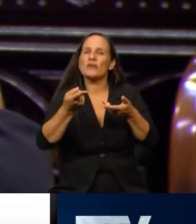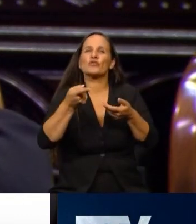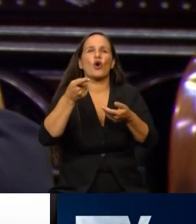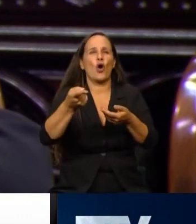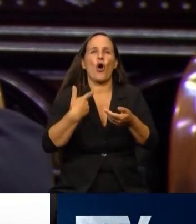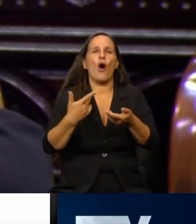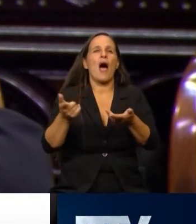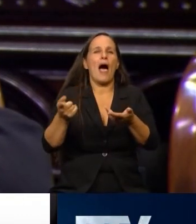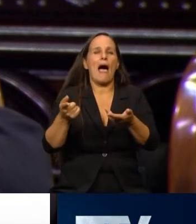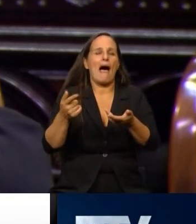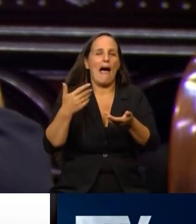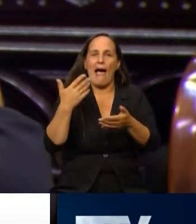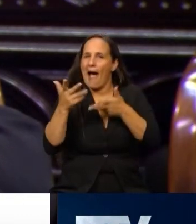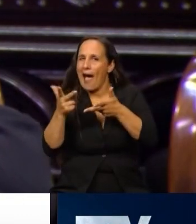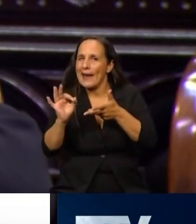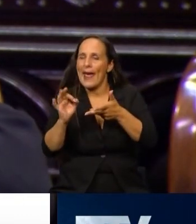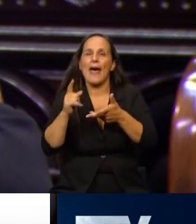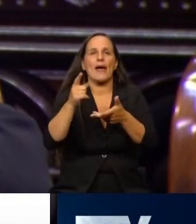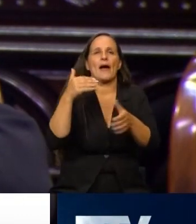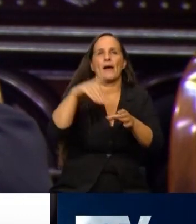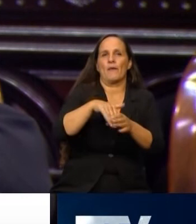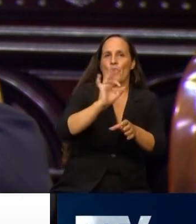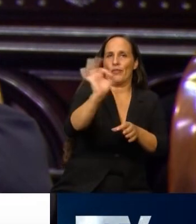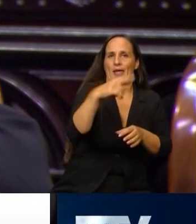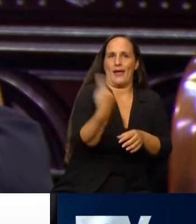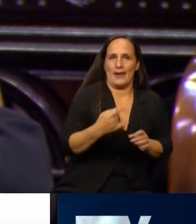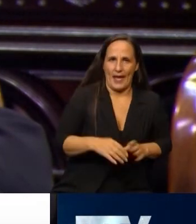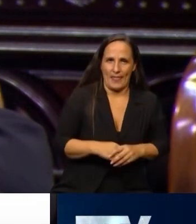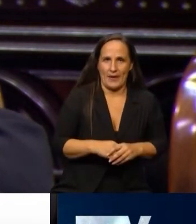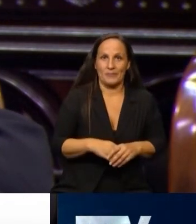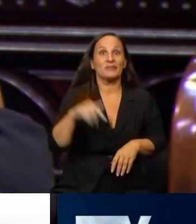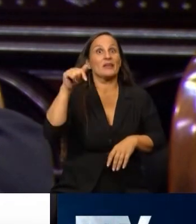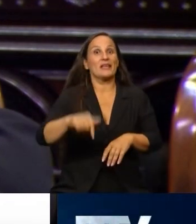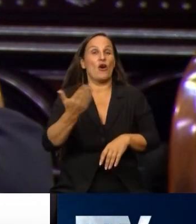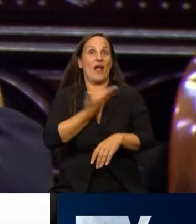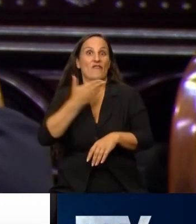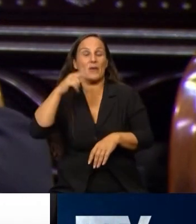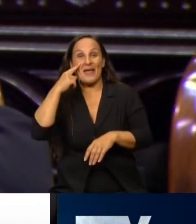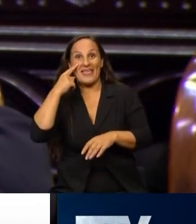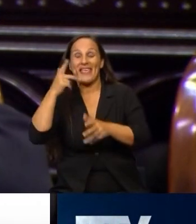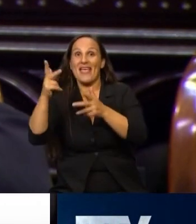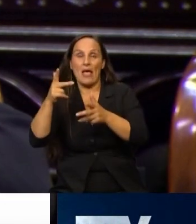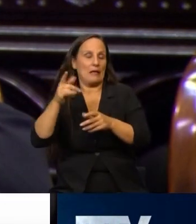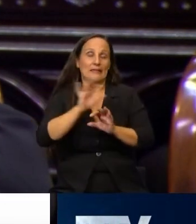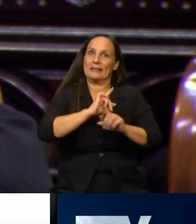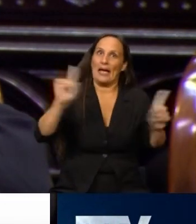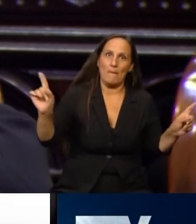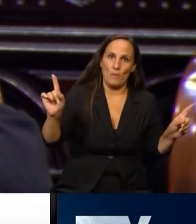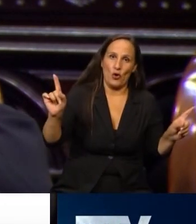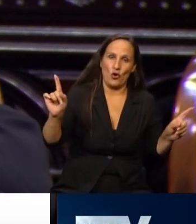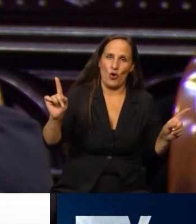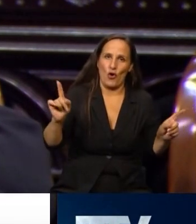y por eso no fue votado. Y volvió a tener la oportunidad en la discusión de este acuerdo con el fondo. Pero en cada